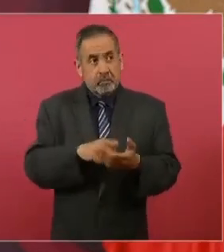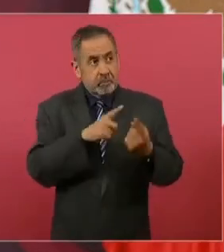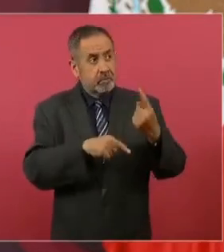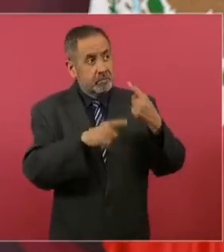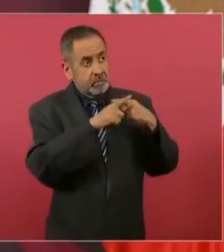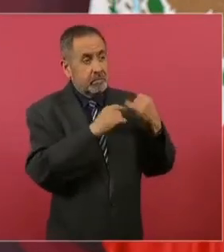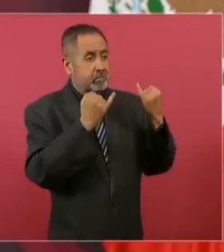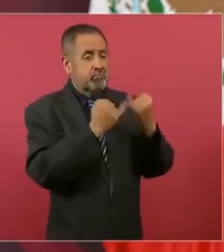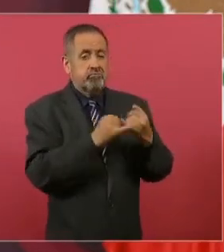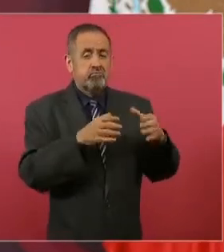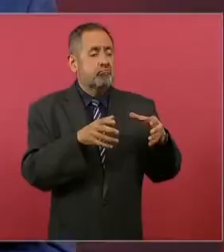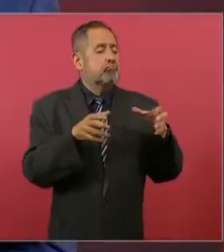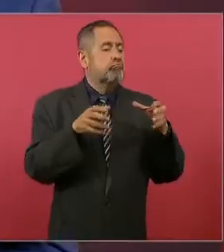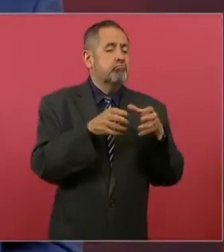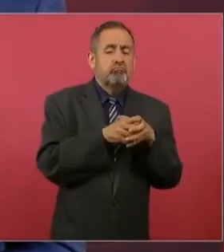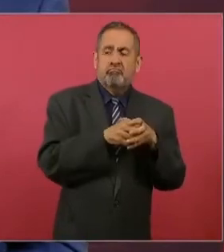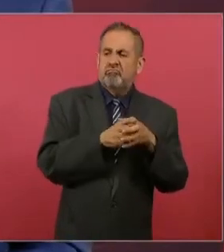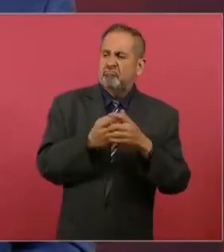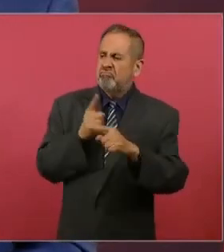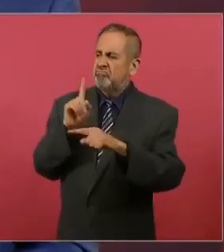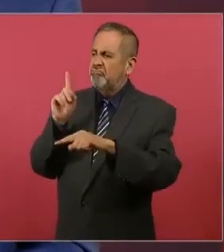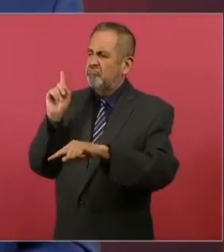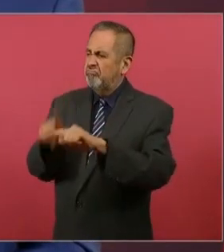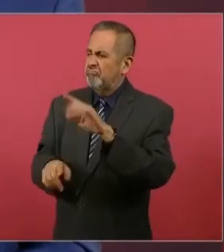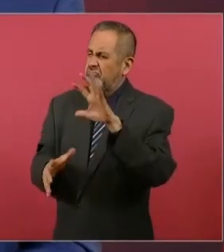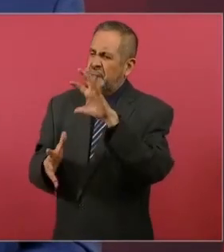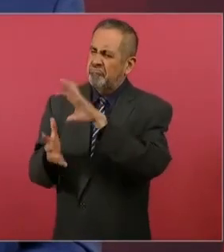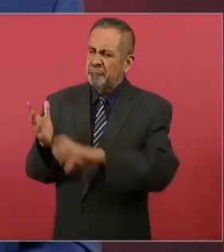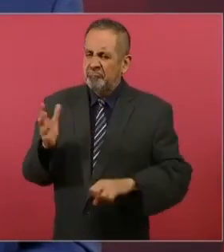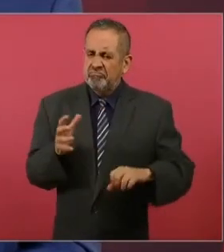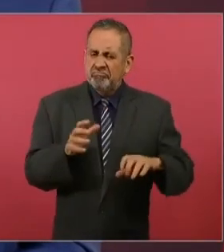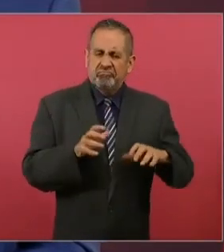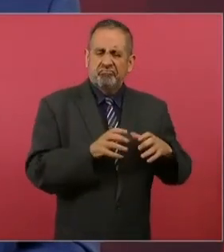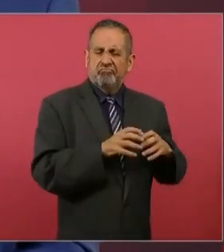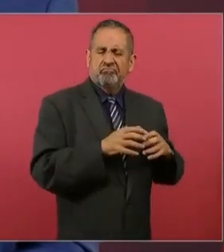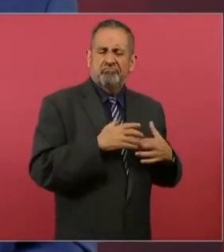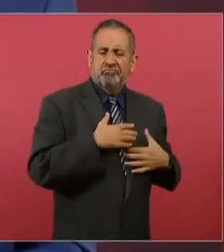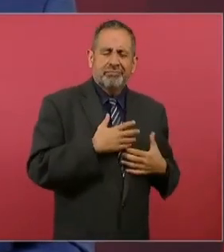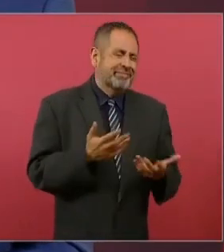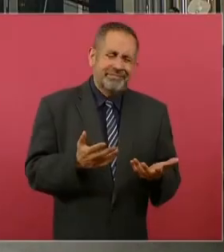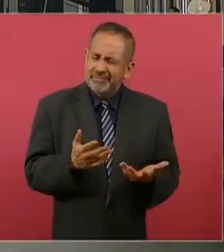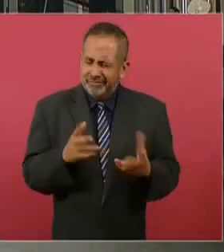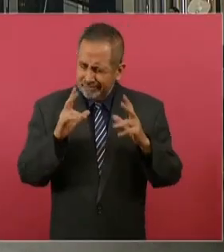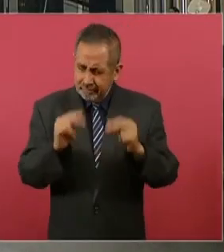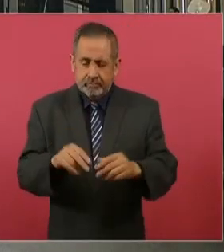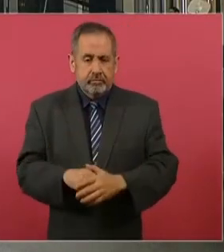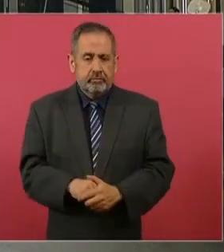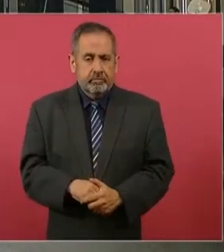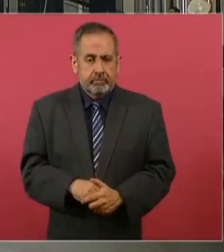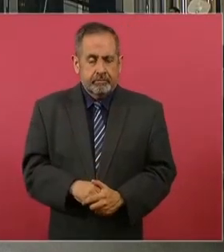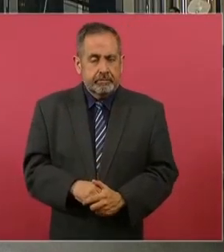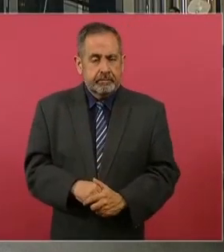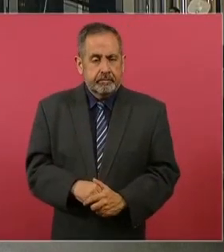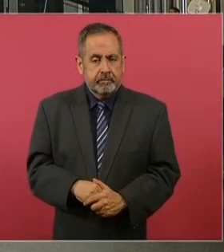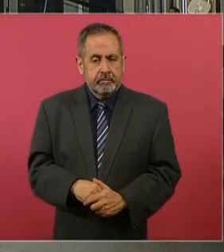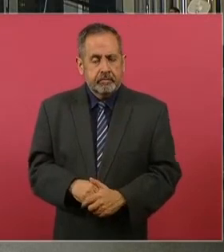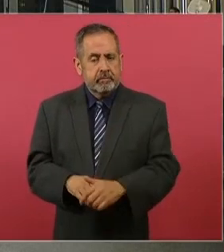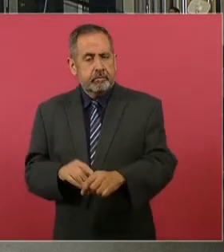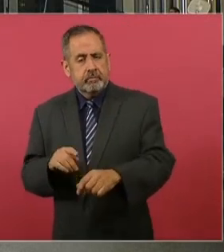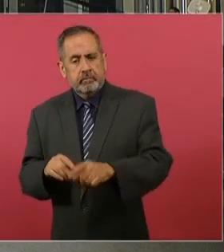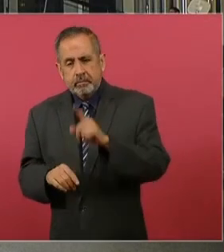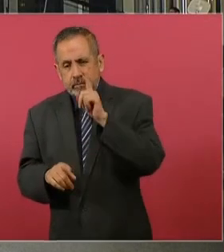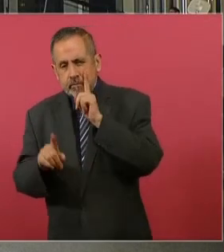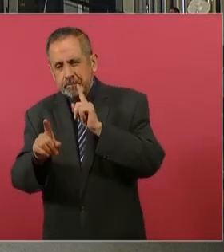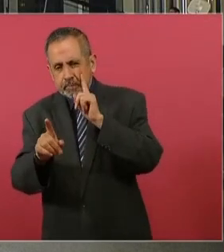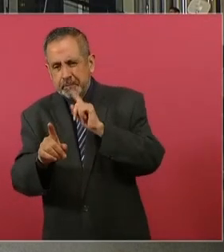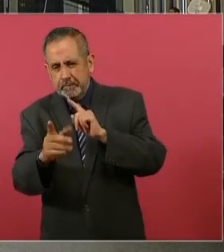para una minoría rapaz. Ha mencionado, presidente, usted el tema de que es importante que empiece a surgir